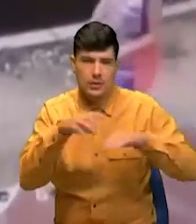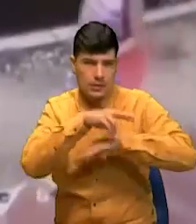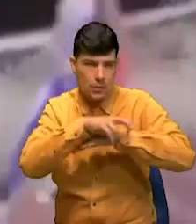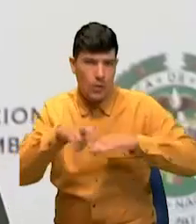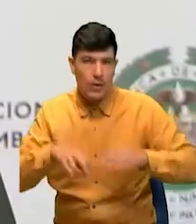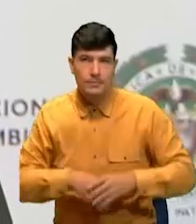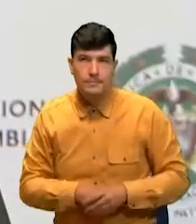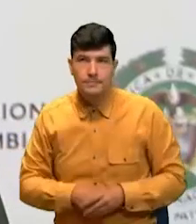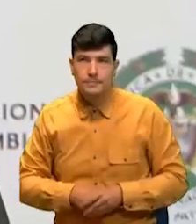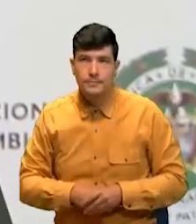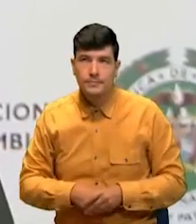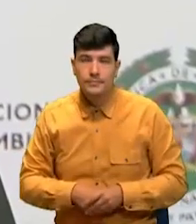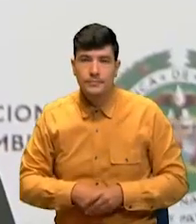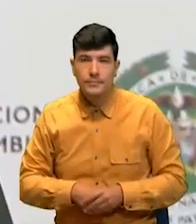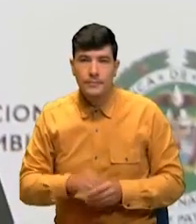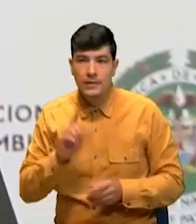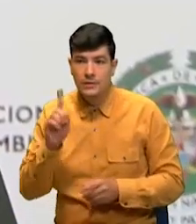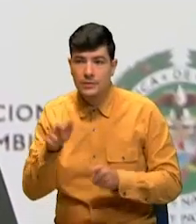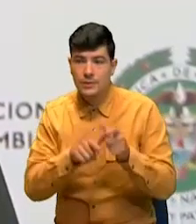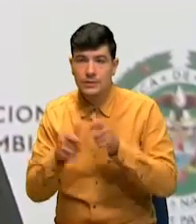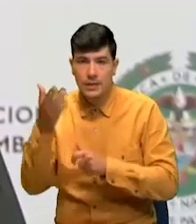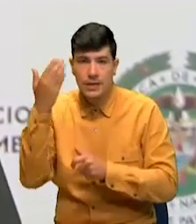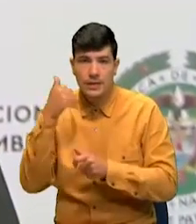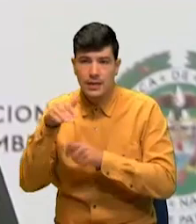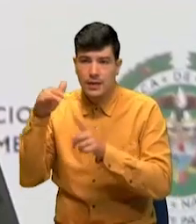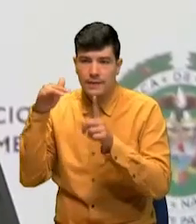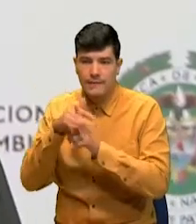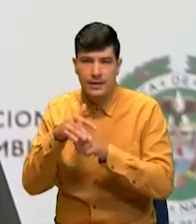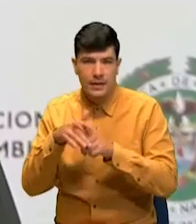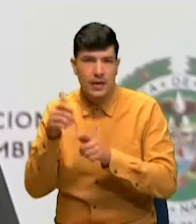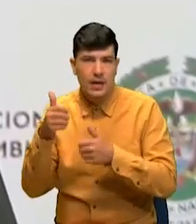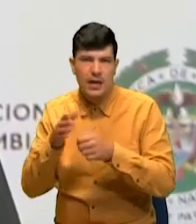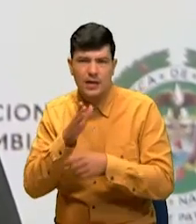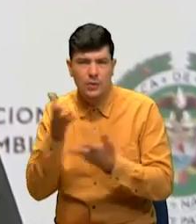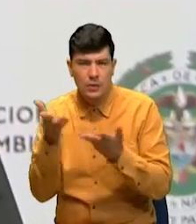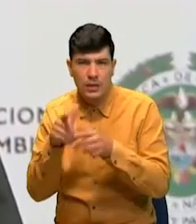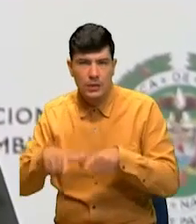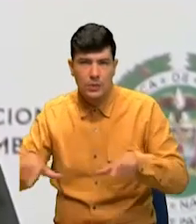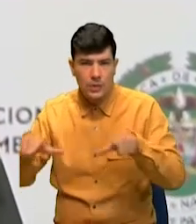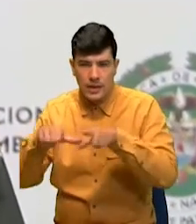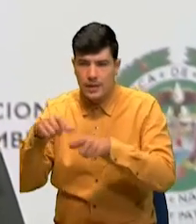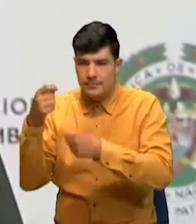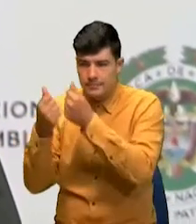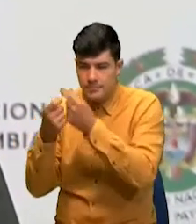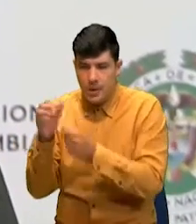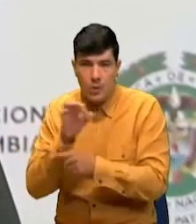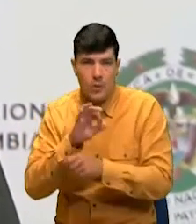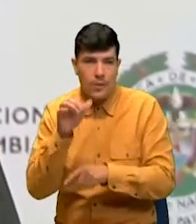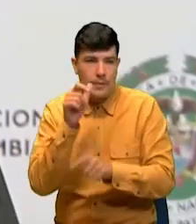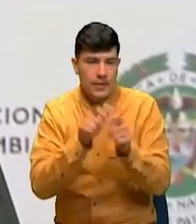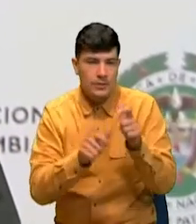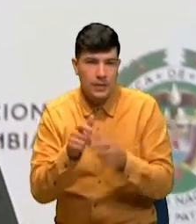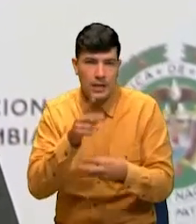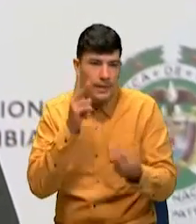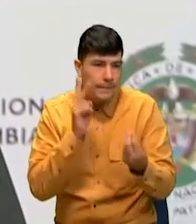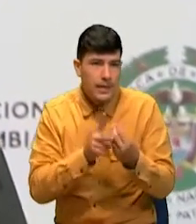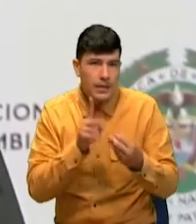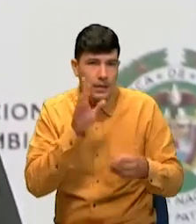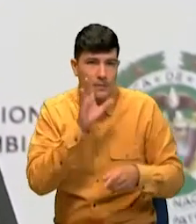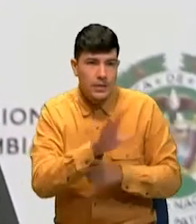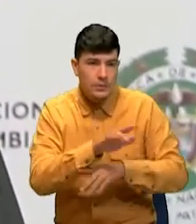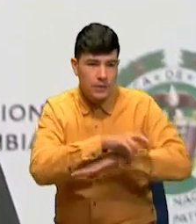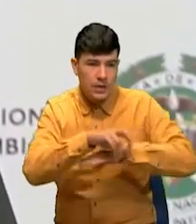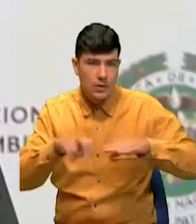venían afectando en el área metropolitana de bucaramanga a establecimientos comerciales así como a personas que se hacían víctimas de atracos